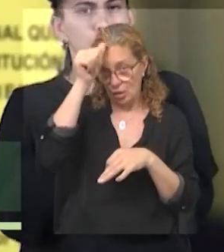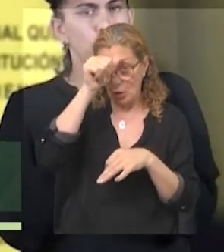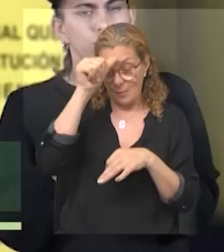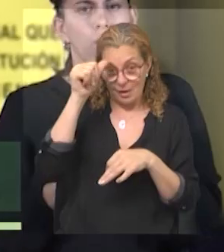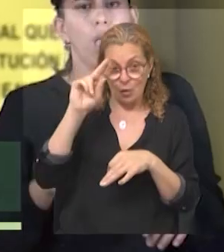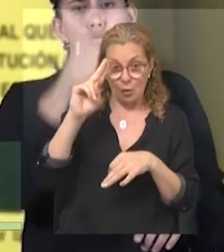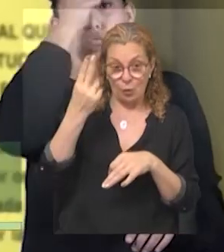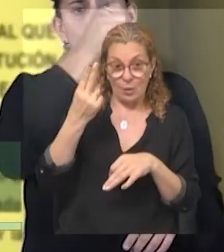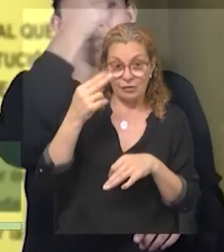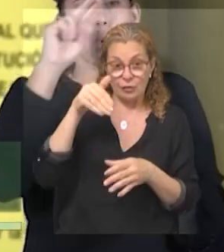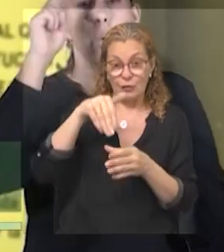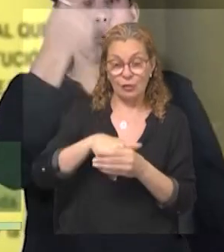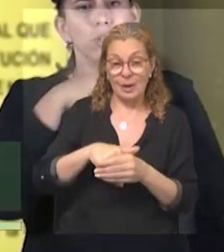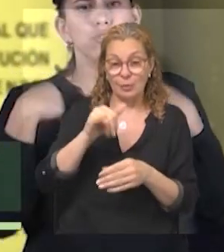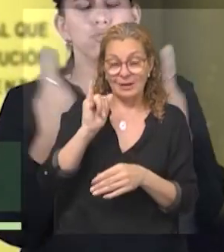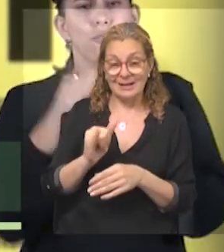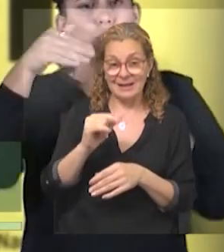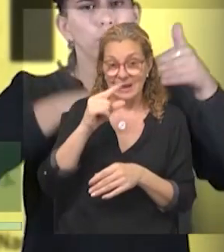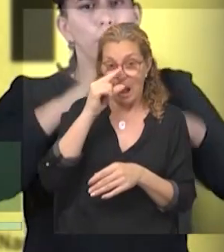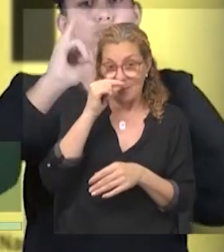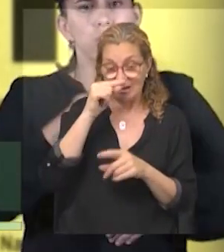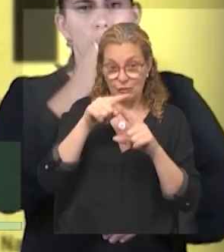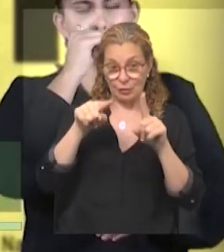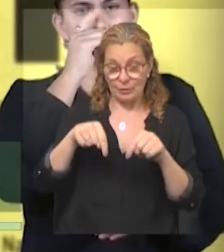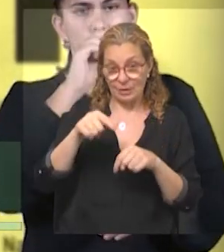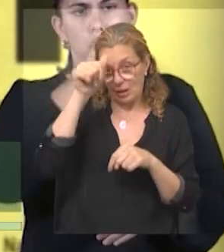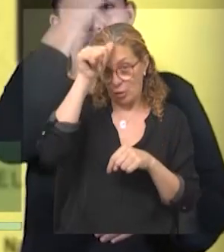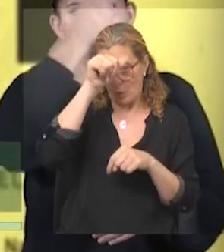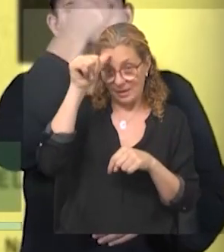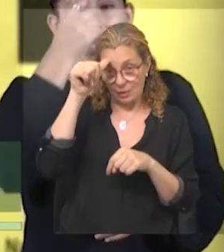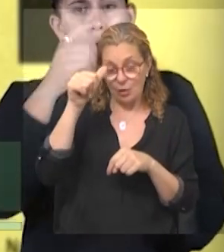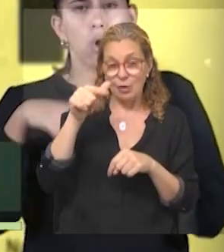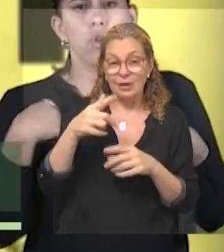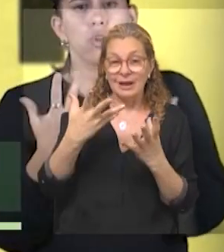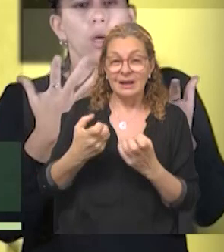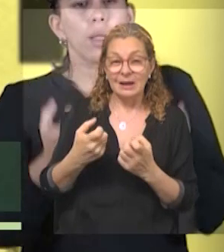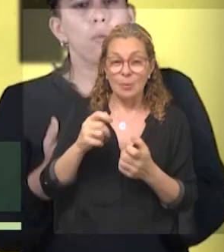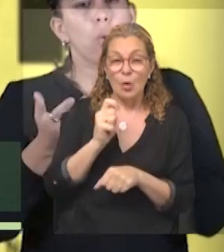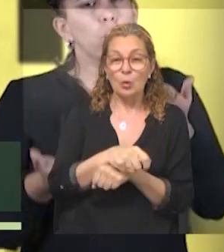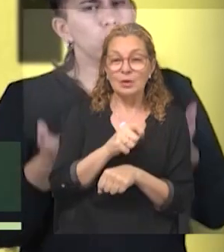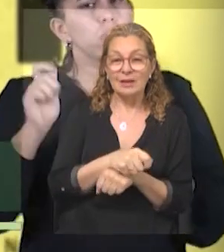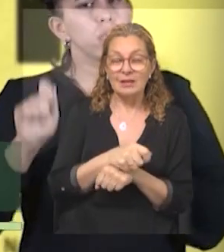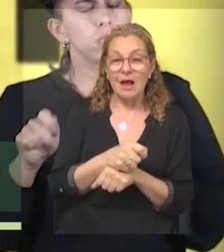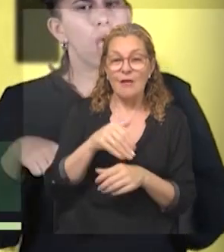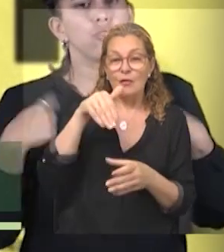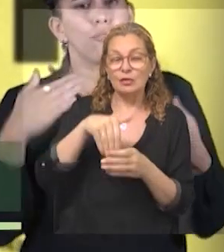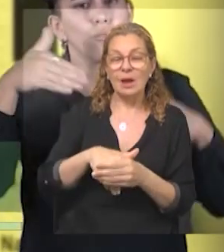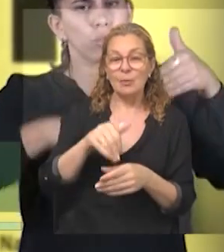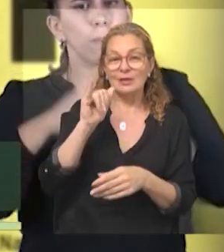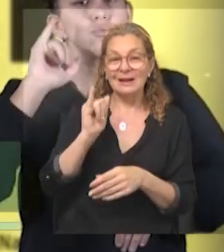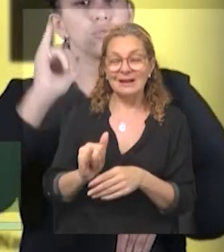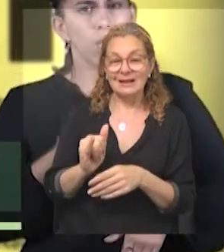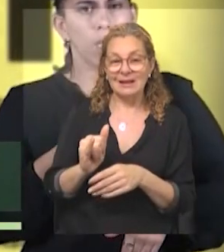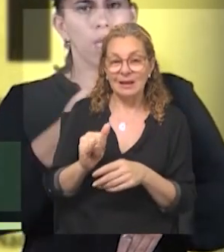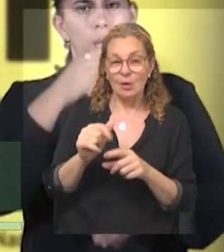uruguayos votamos el sí de la papeleta amarilla el domingo los que queremos justicia votamos el Sí con